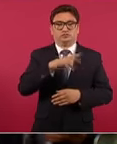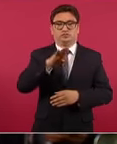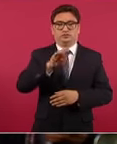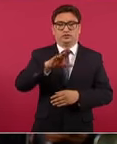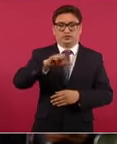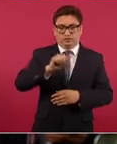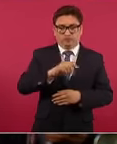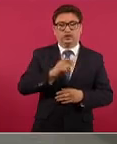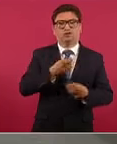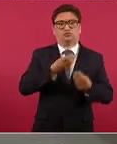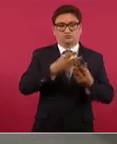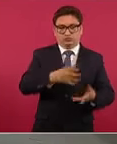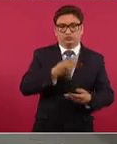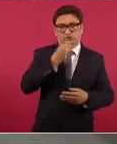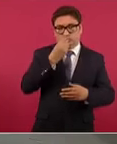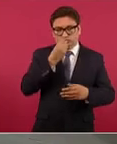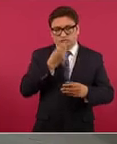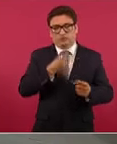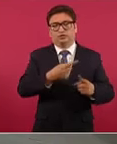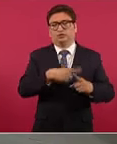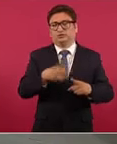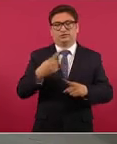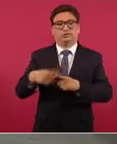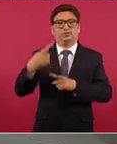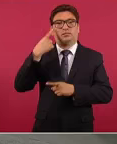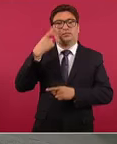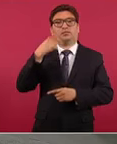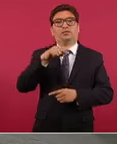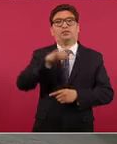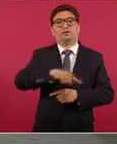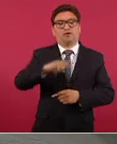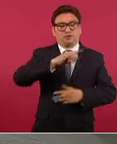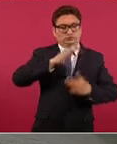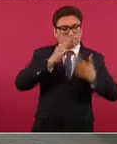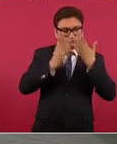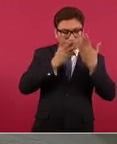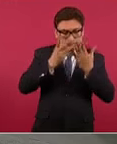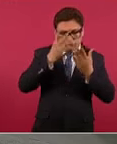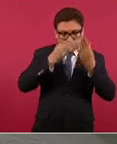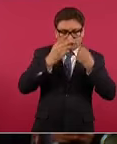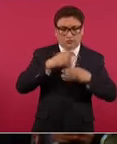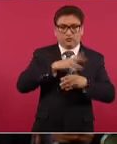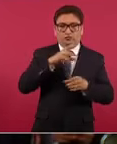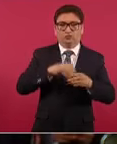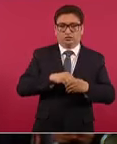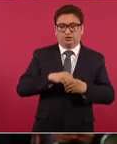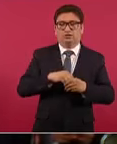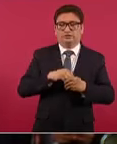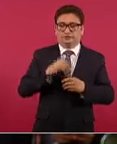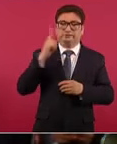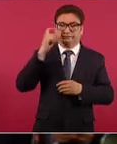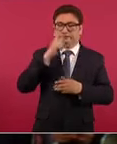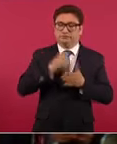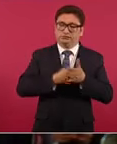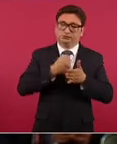manutención comedor etcétera para una formación integral realmente a contracorriente